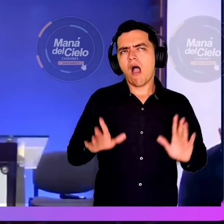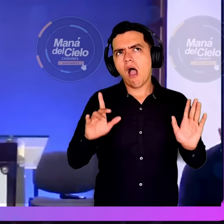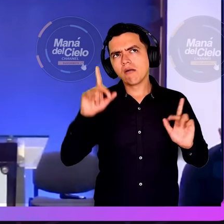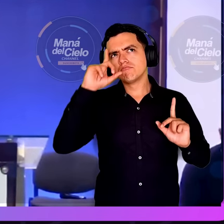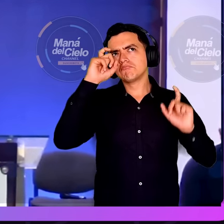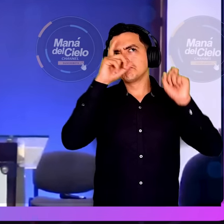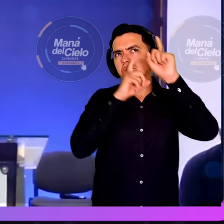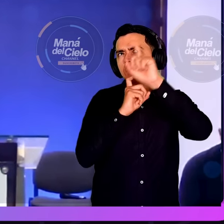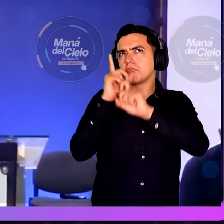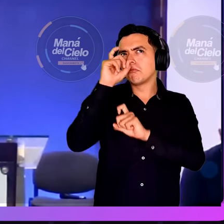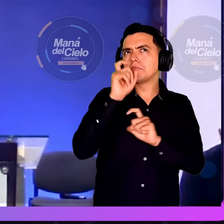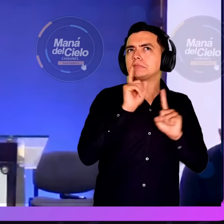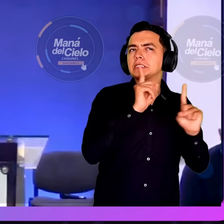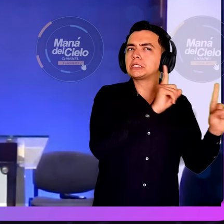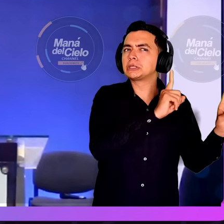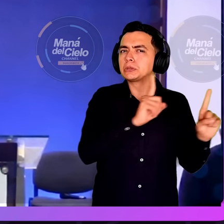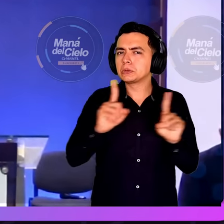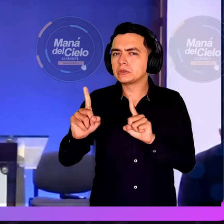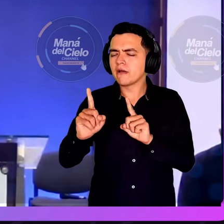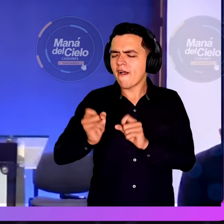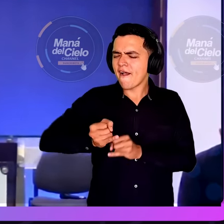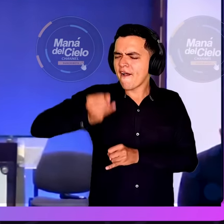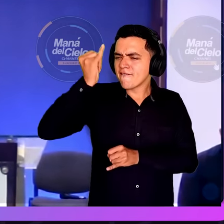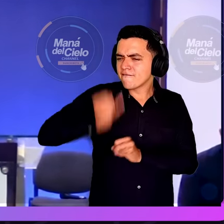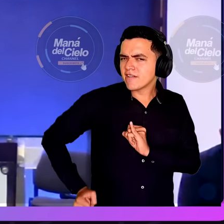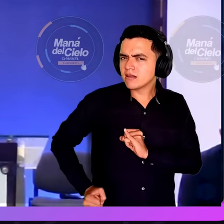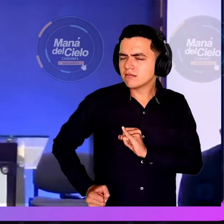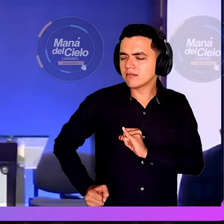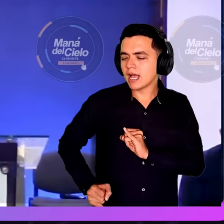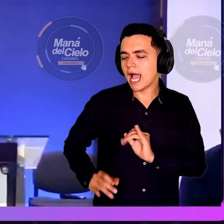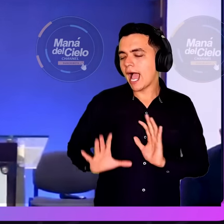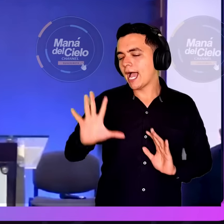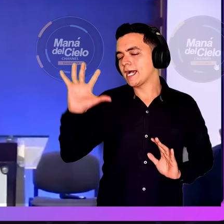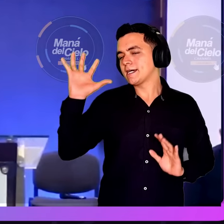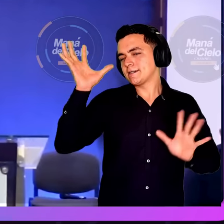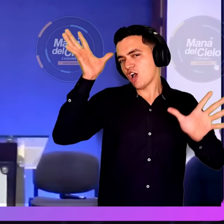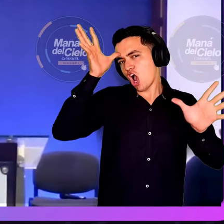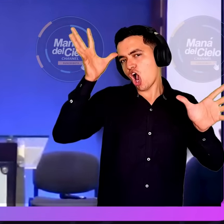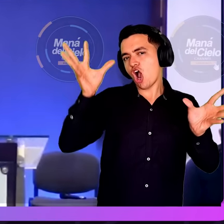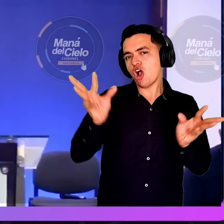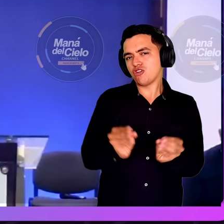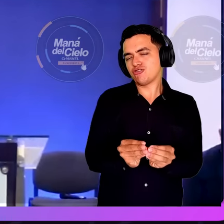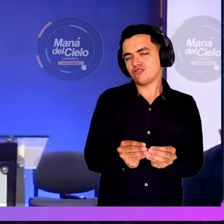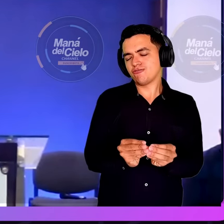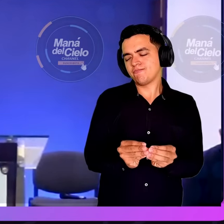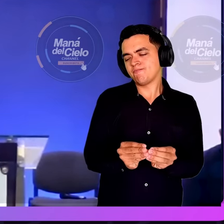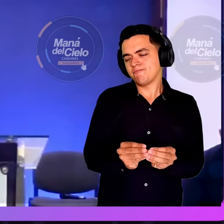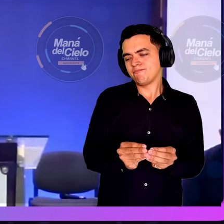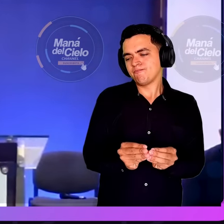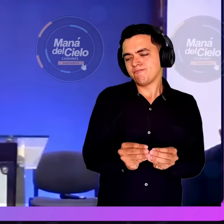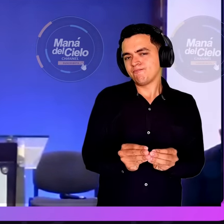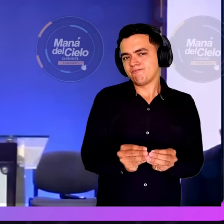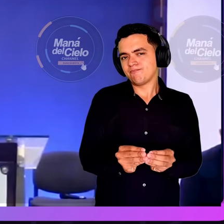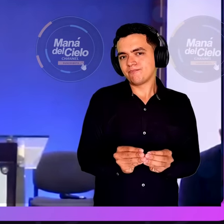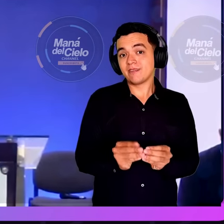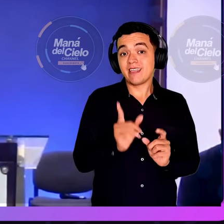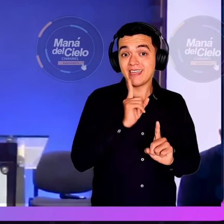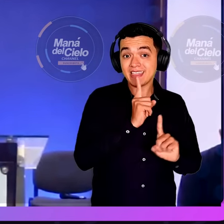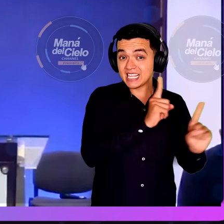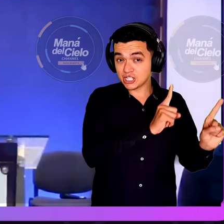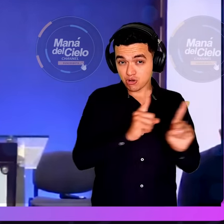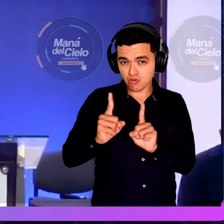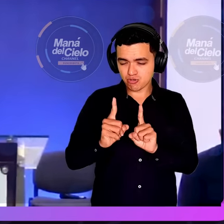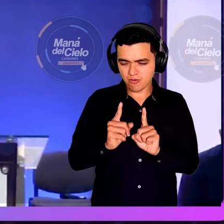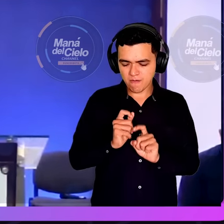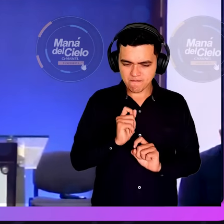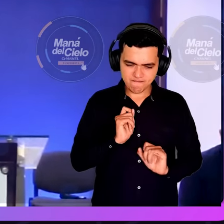es el temor a Dios y el apartarse del mal, la inteligencia. ¿Y sabes qué dice Salomón, el hombre más sabio del mundo? Dice: